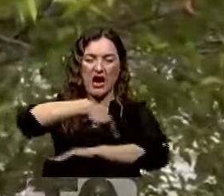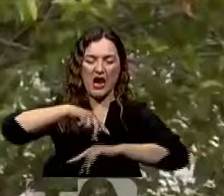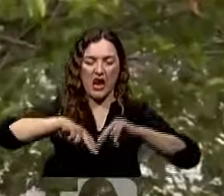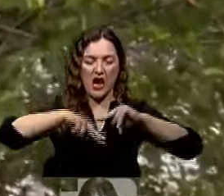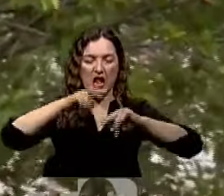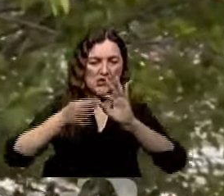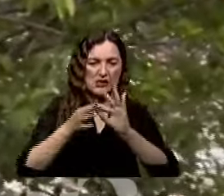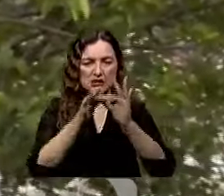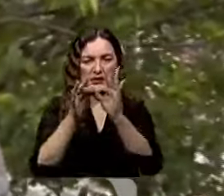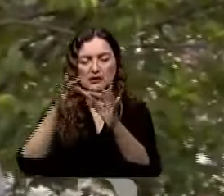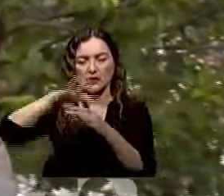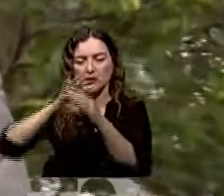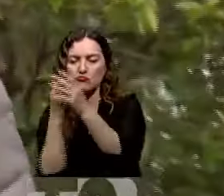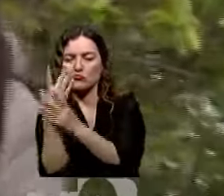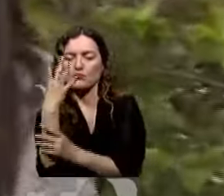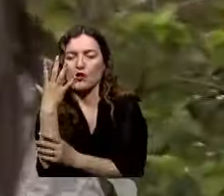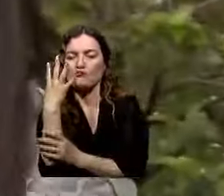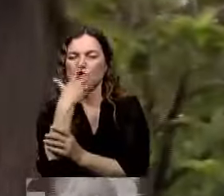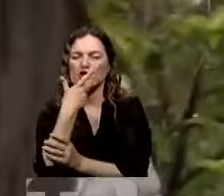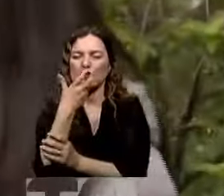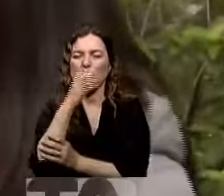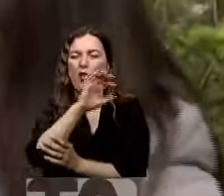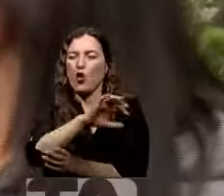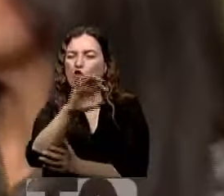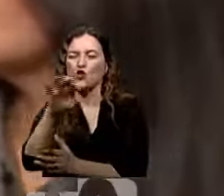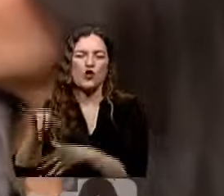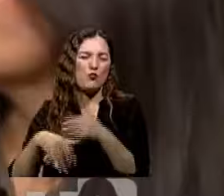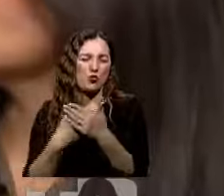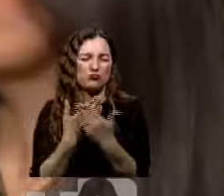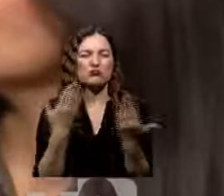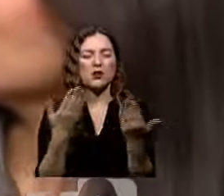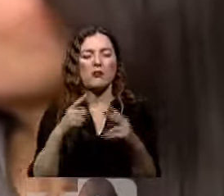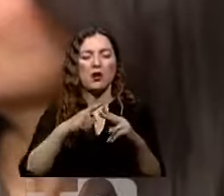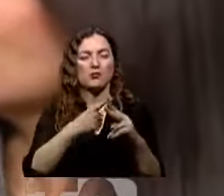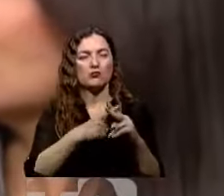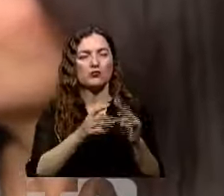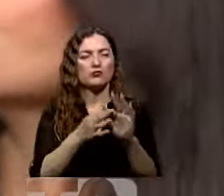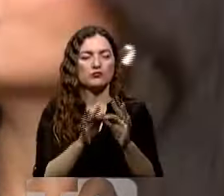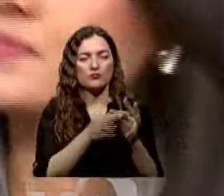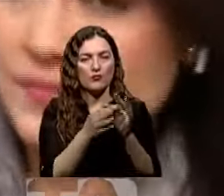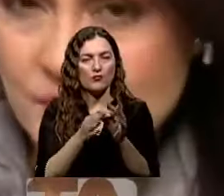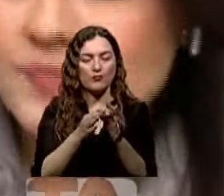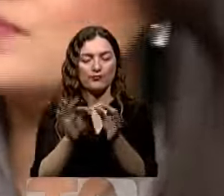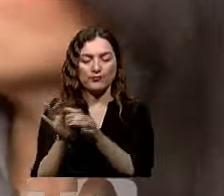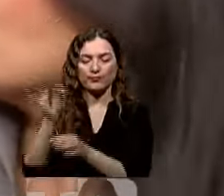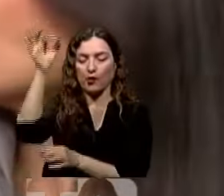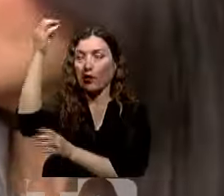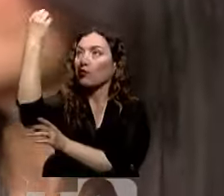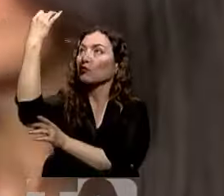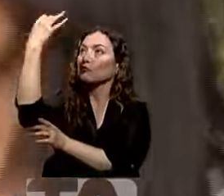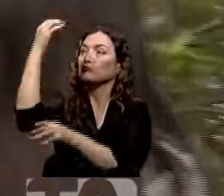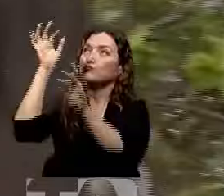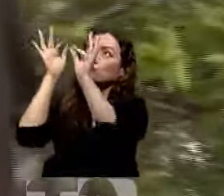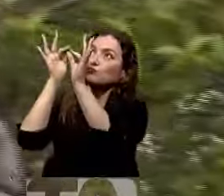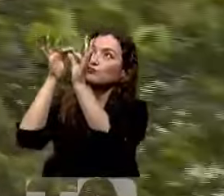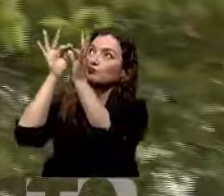colocación de plantas ornamentales, ajardinamientos, estamos con mantenimientos de lo que es iluminación ornamental del